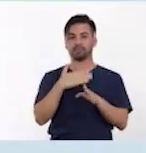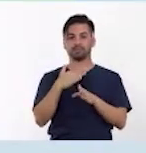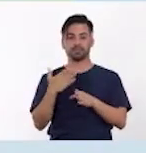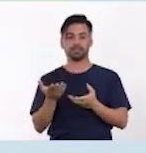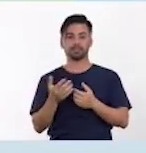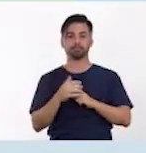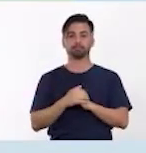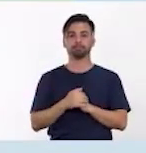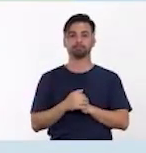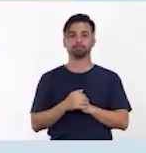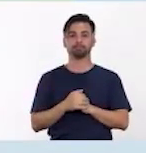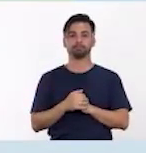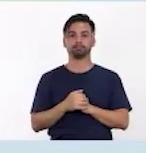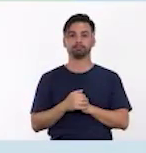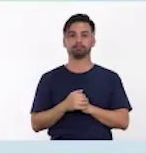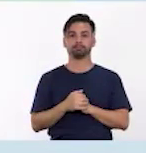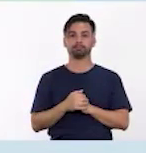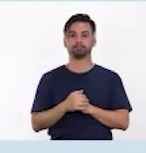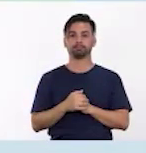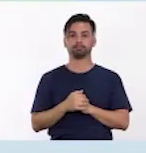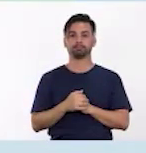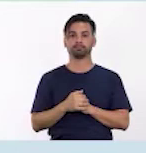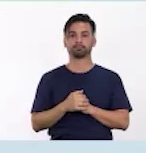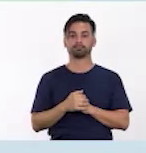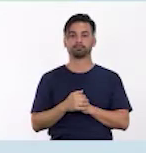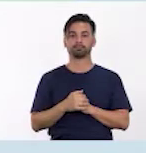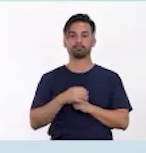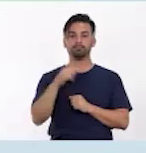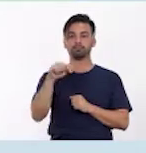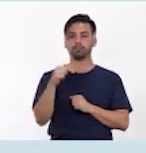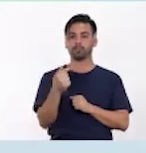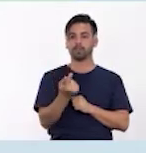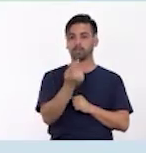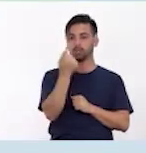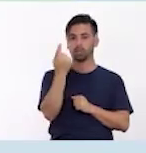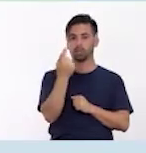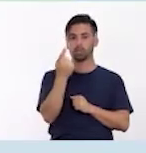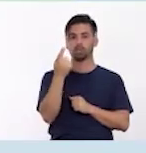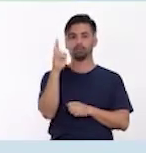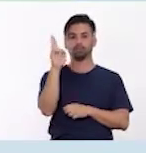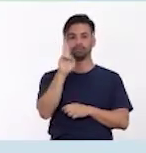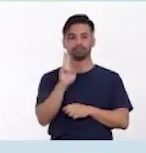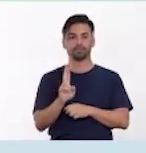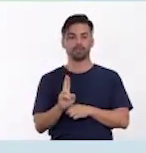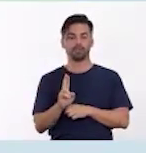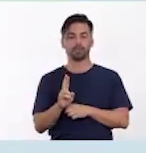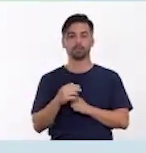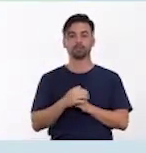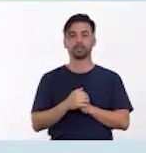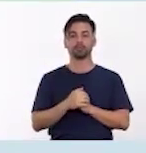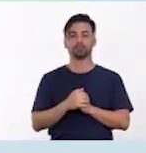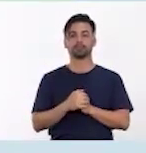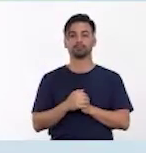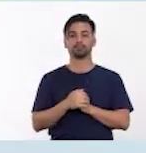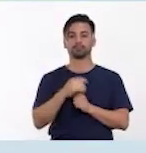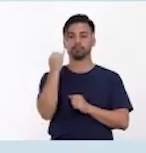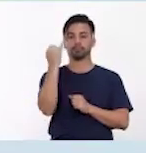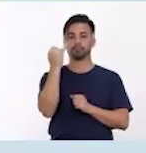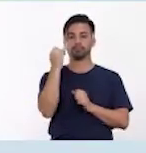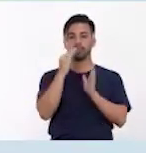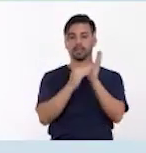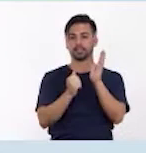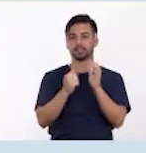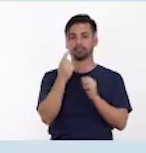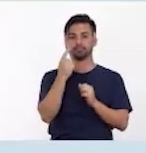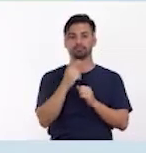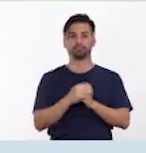estamos presentando aquí. El tema 1, en la Facultad Obrera Campesina, primer semestre, es precisamente